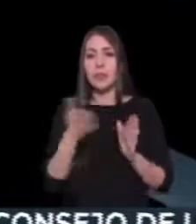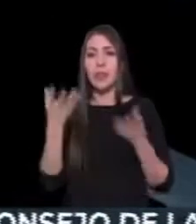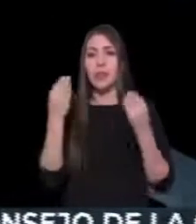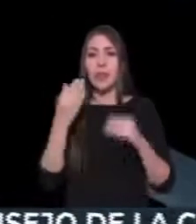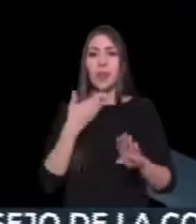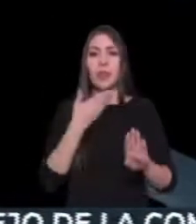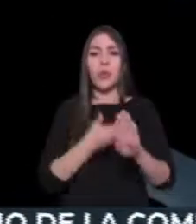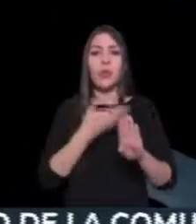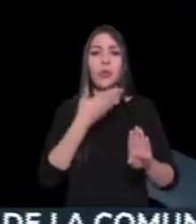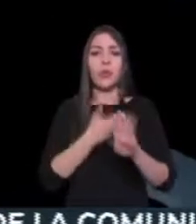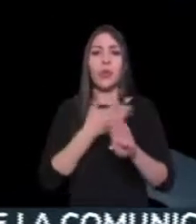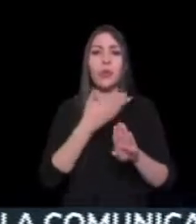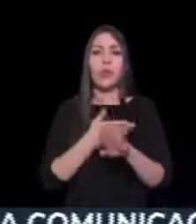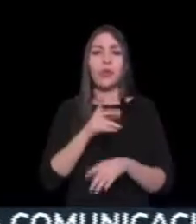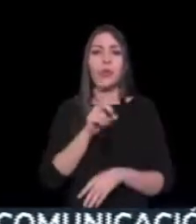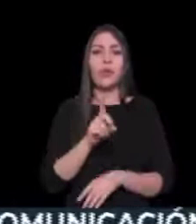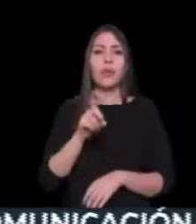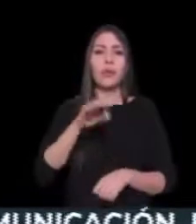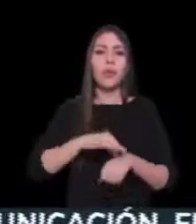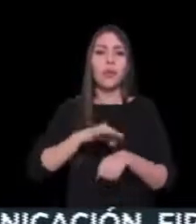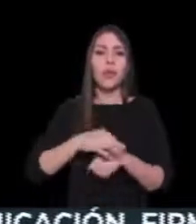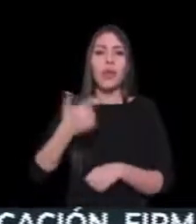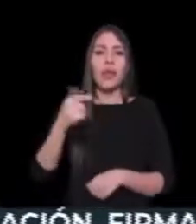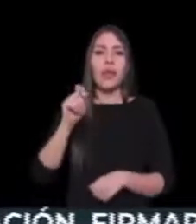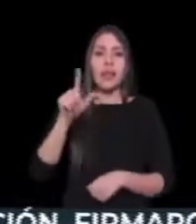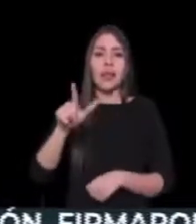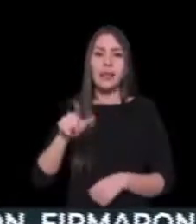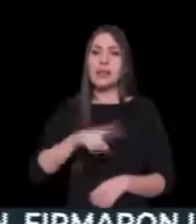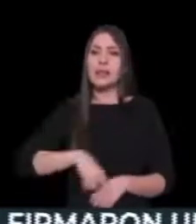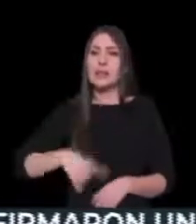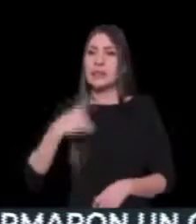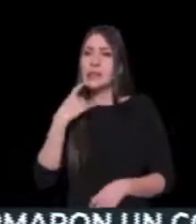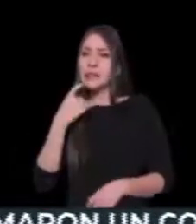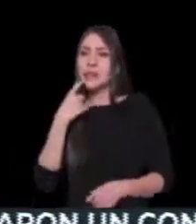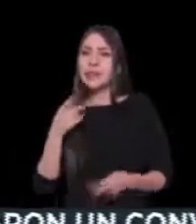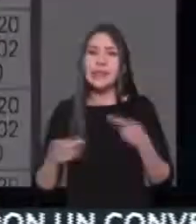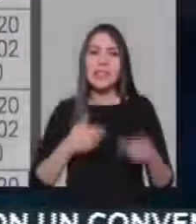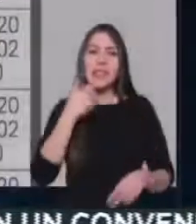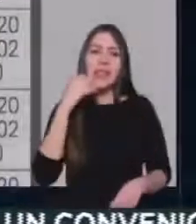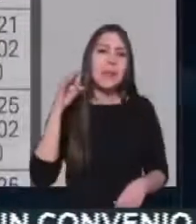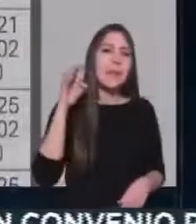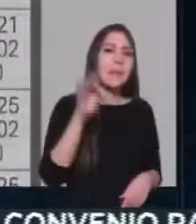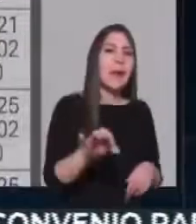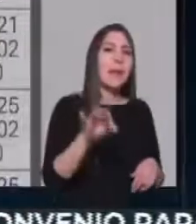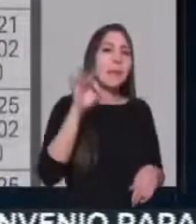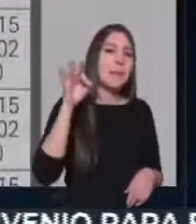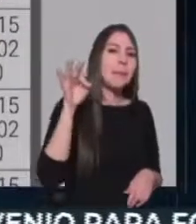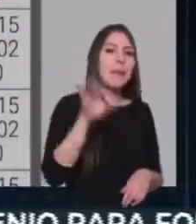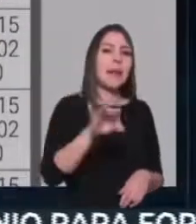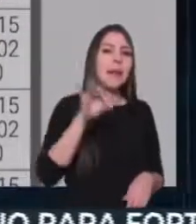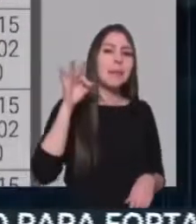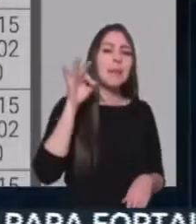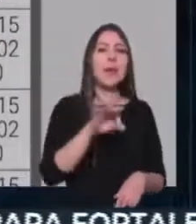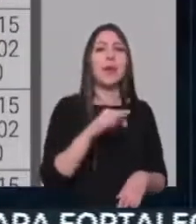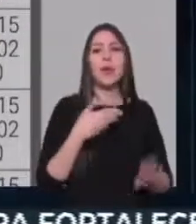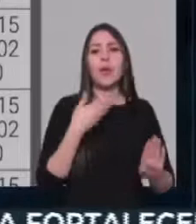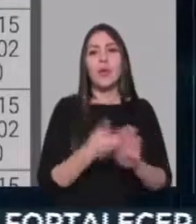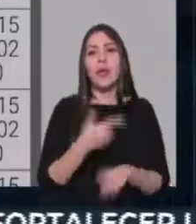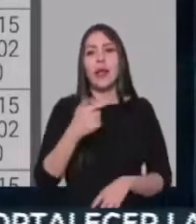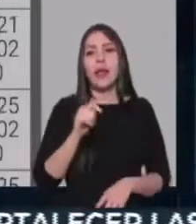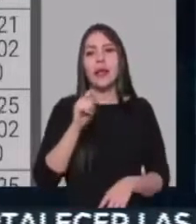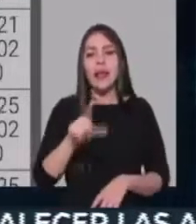ha habido un esfuerzo determinado para descalificar y denigrar la imagen del doctor Gatell, desde meterse con su vida privada, cuando